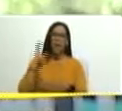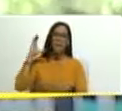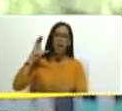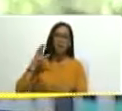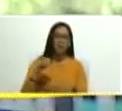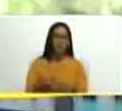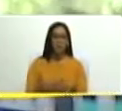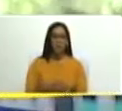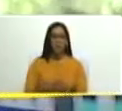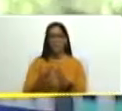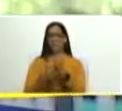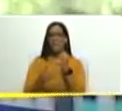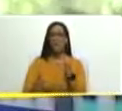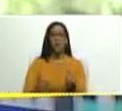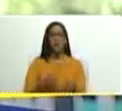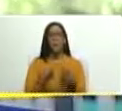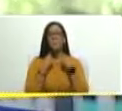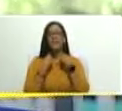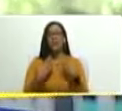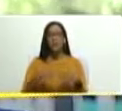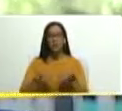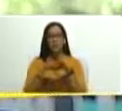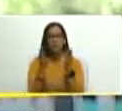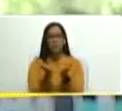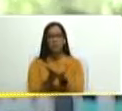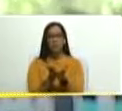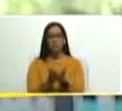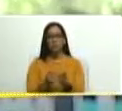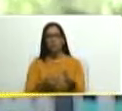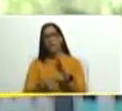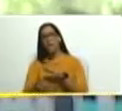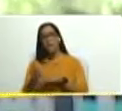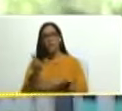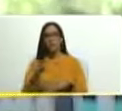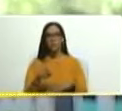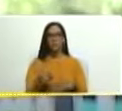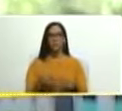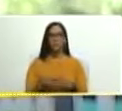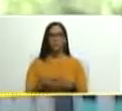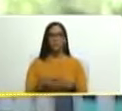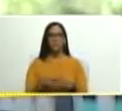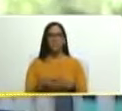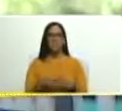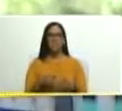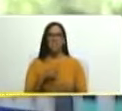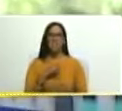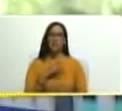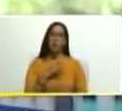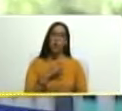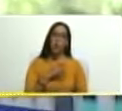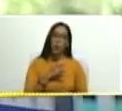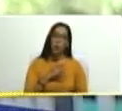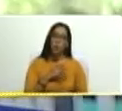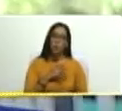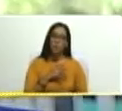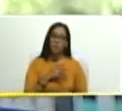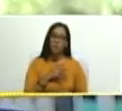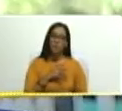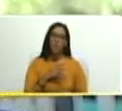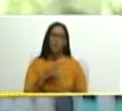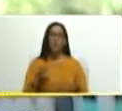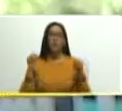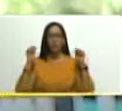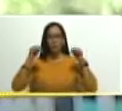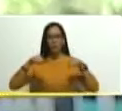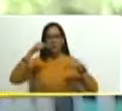Salieron los fracasados del mundo. Salieron y les ardió cuando este pueblo